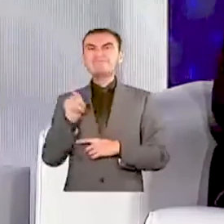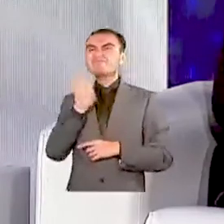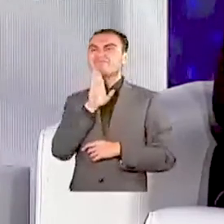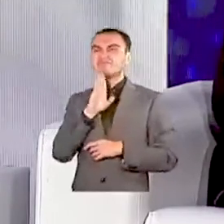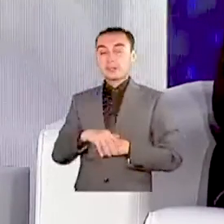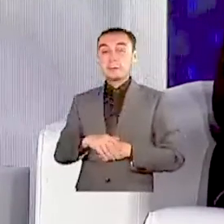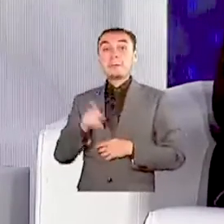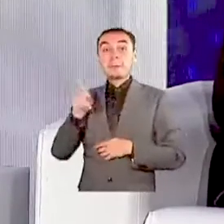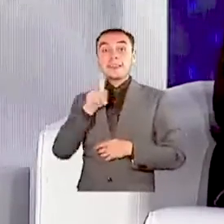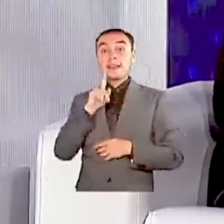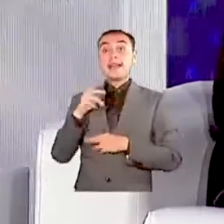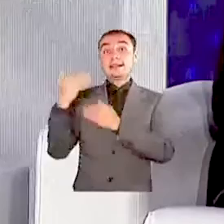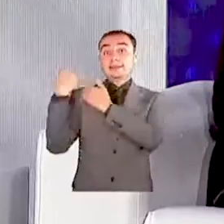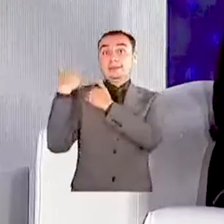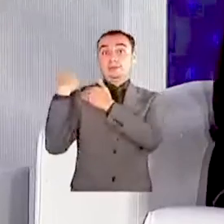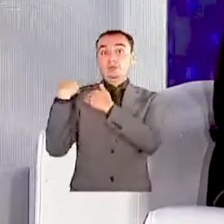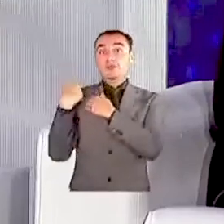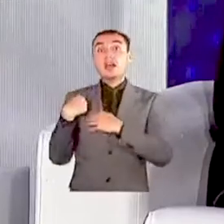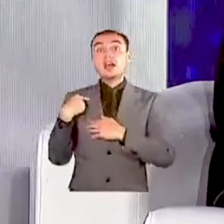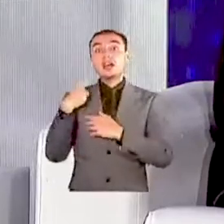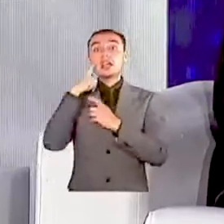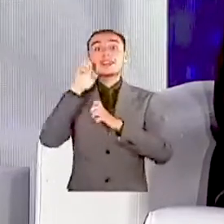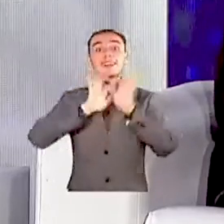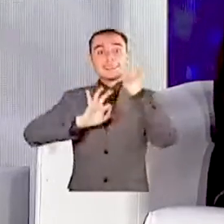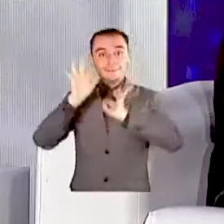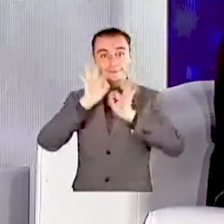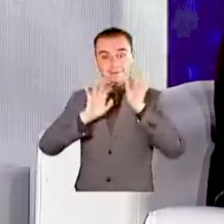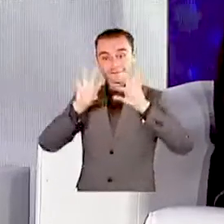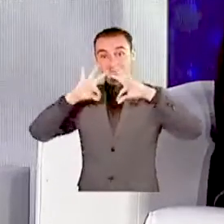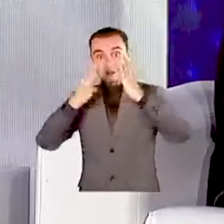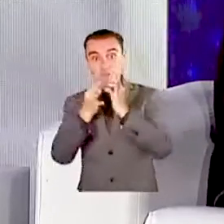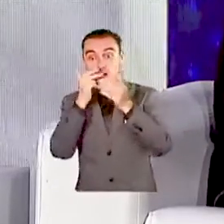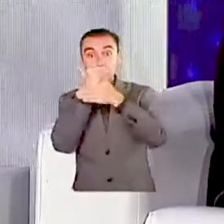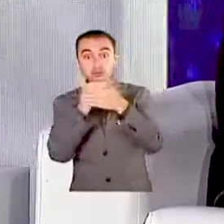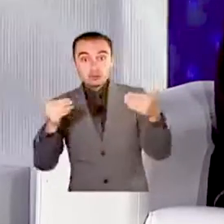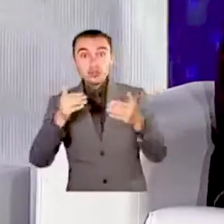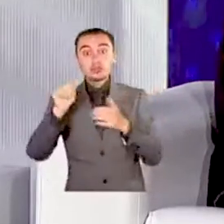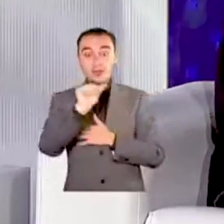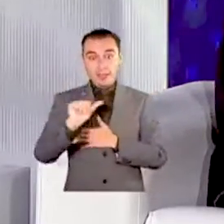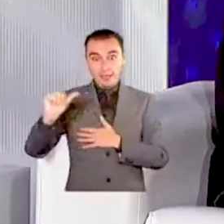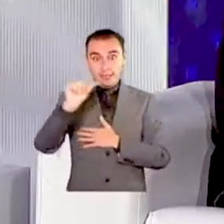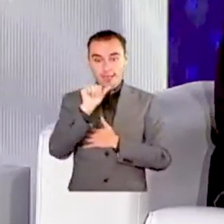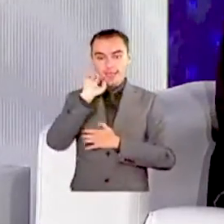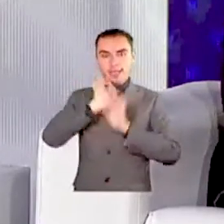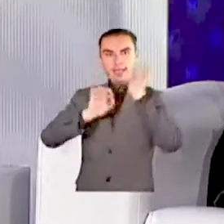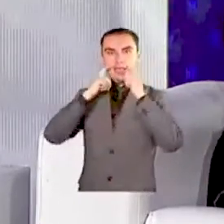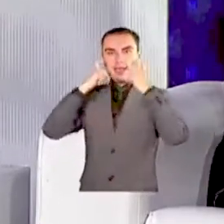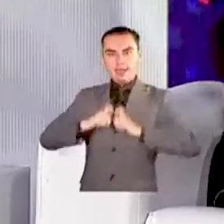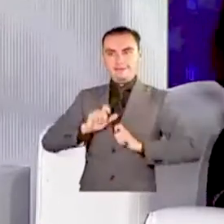Defensa de los Derechos de la Infancia, la Adolescencia, la Familia y las Mujeres, que nos puede profundizar un poquito más sobre ese